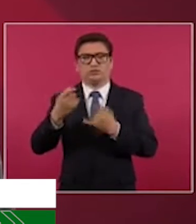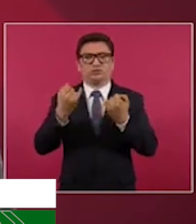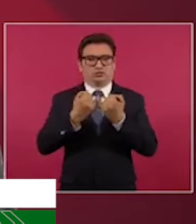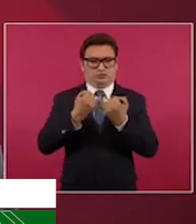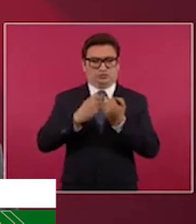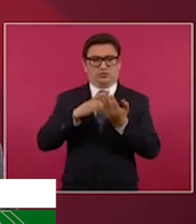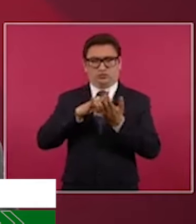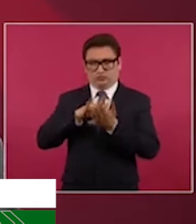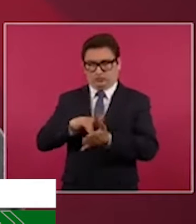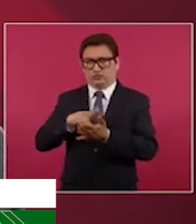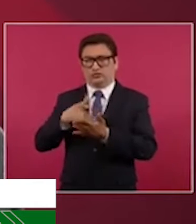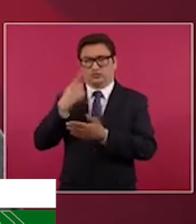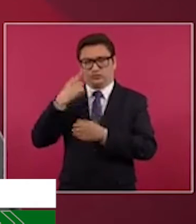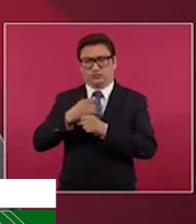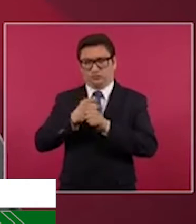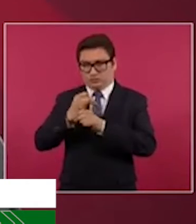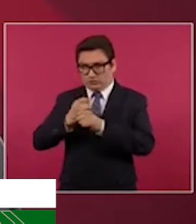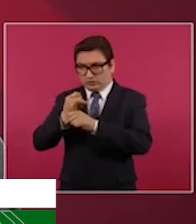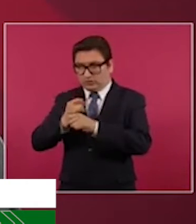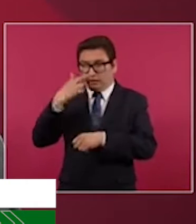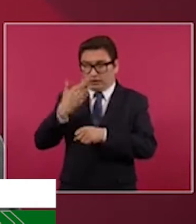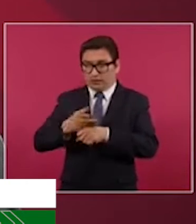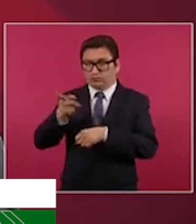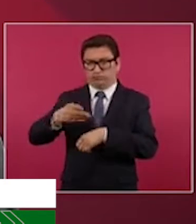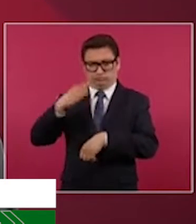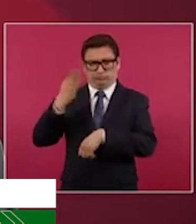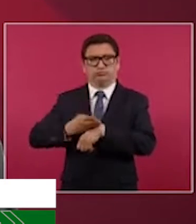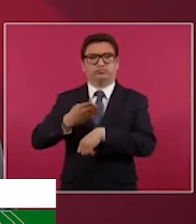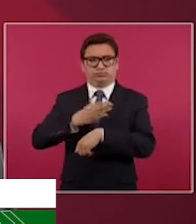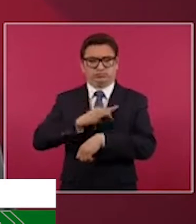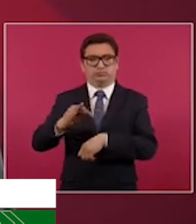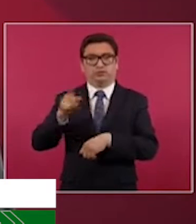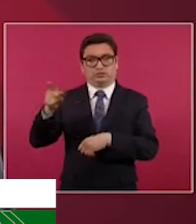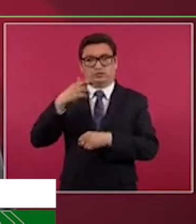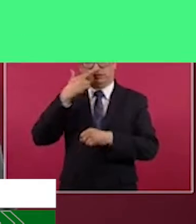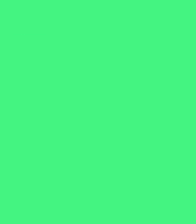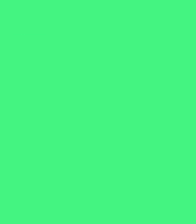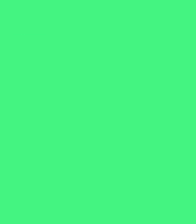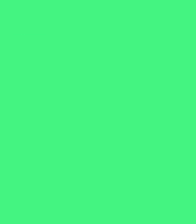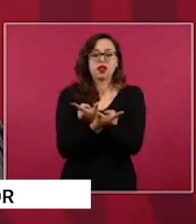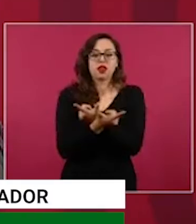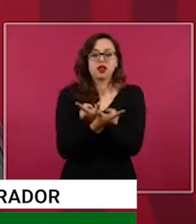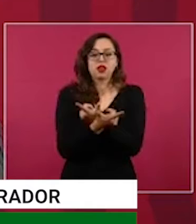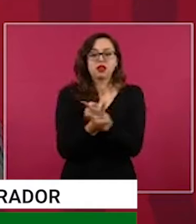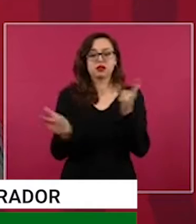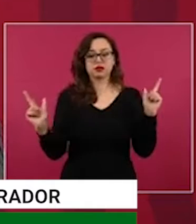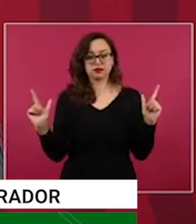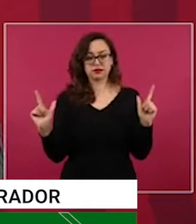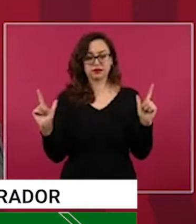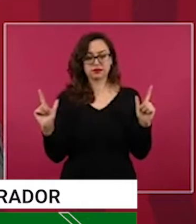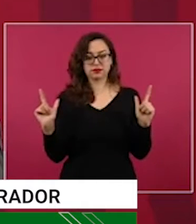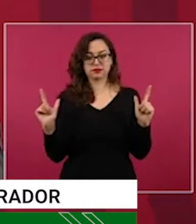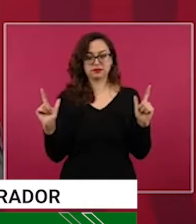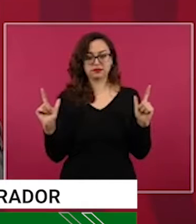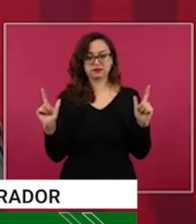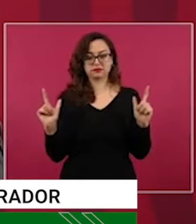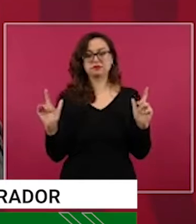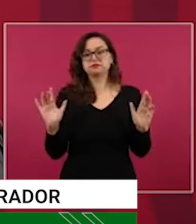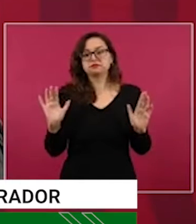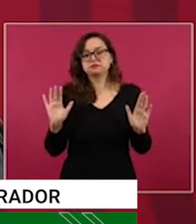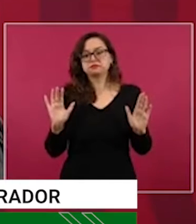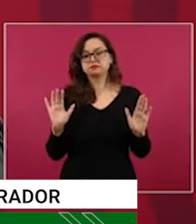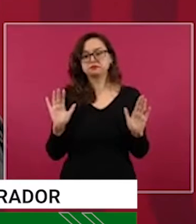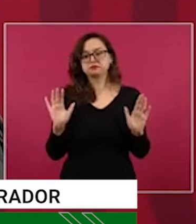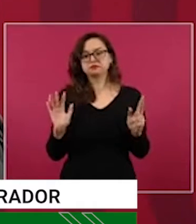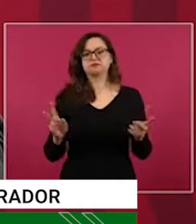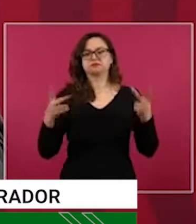a la investigación, se va a castigar a los responsables. Y tras ser cuestionado sobre si hay